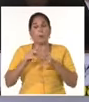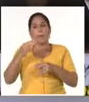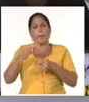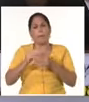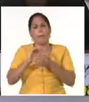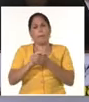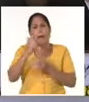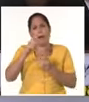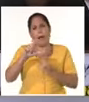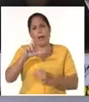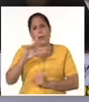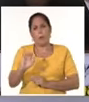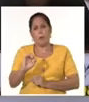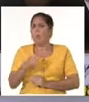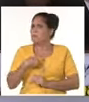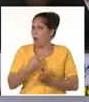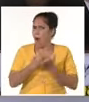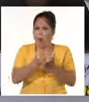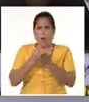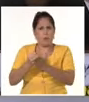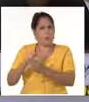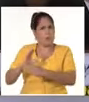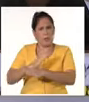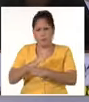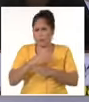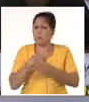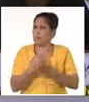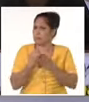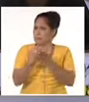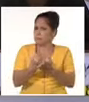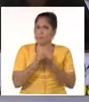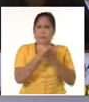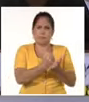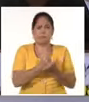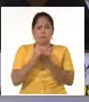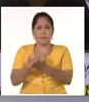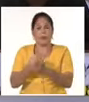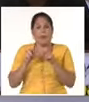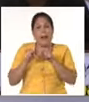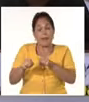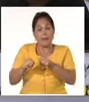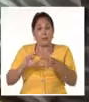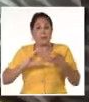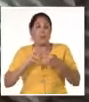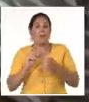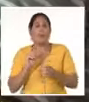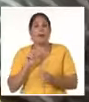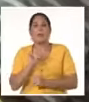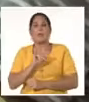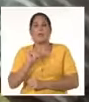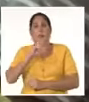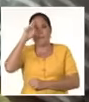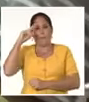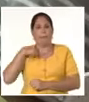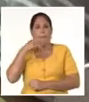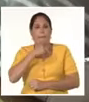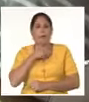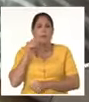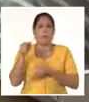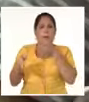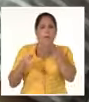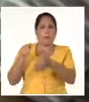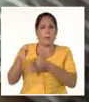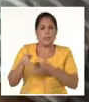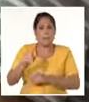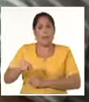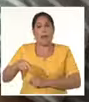ha recibido gran ayuda a esa población ya allí hay una estrategia de intervención sanitaria mañana vamos a estacionar